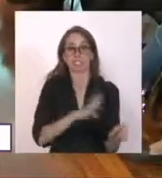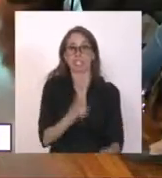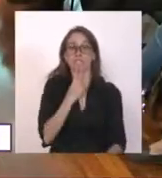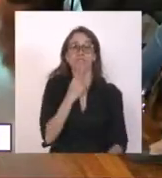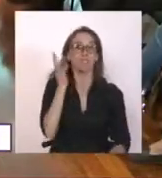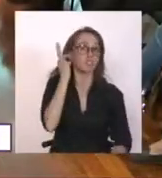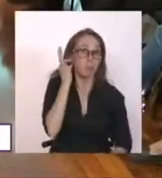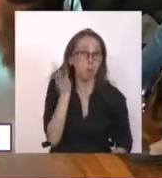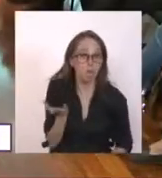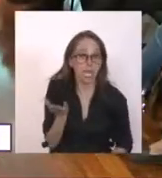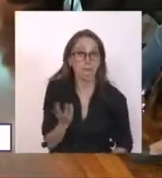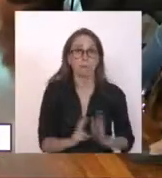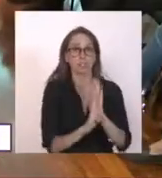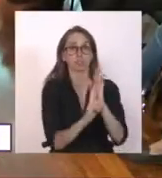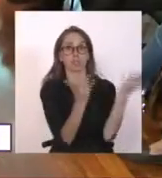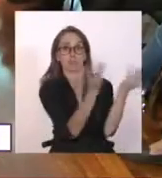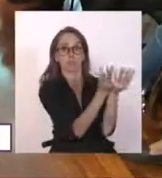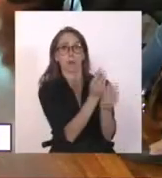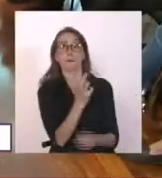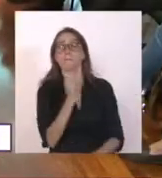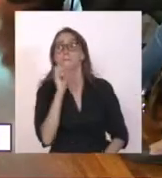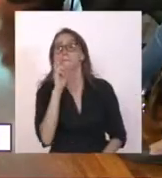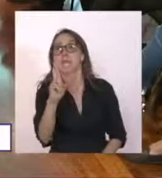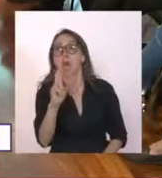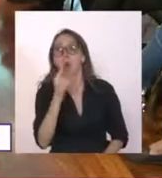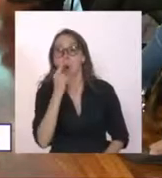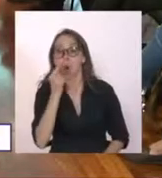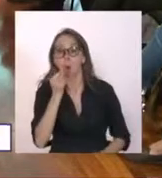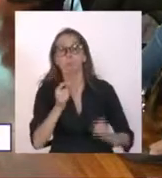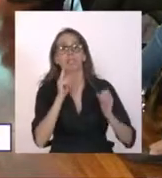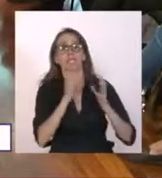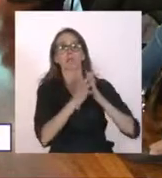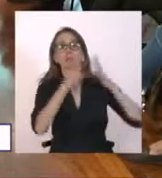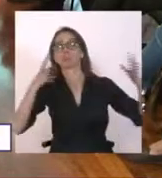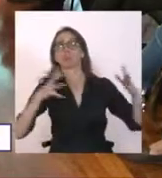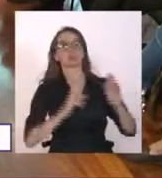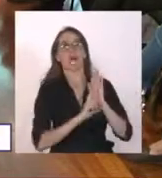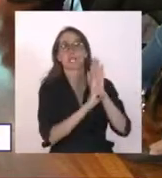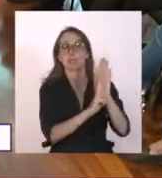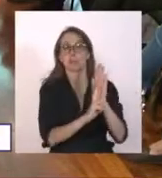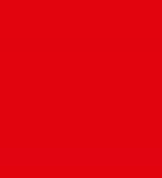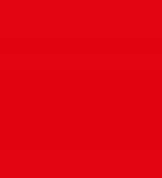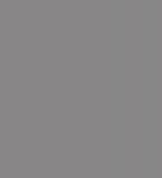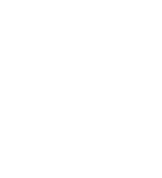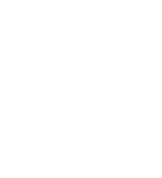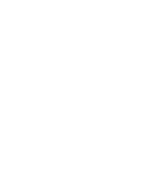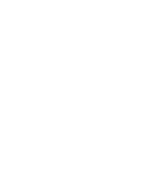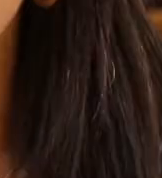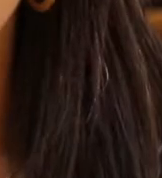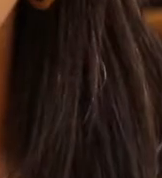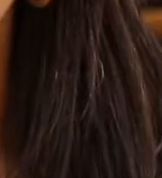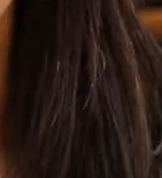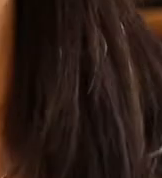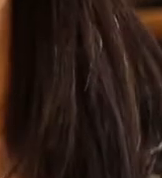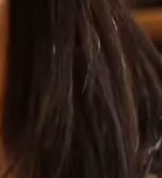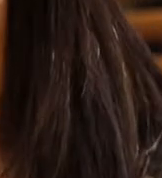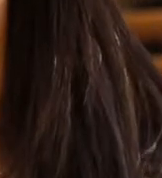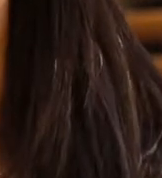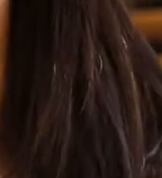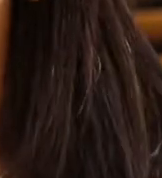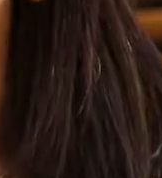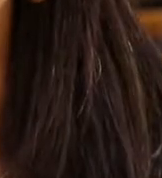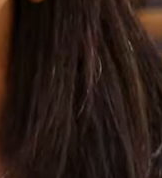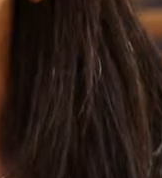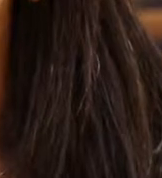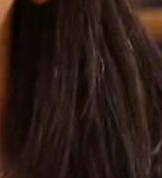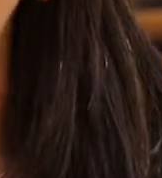sienta que quiere y tiene potencialidades para eso estamos nosotros estamos apoyando muy contento con estas nuevas comisiones que hoy en día existen ahora al menos